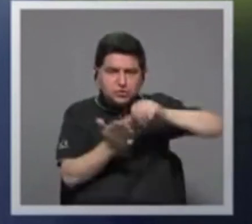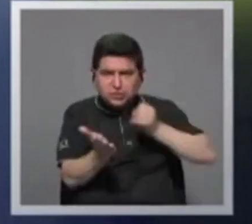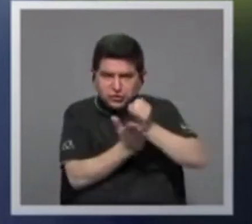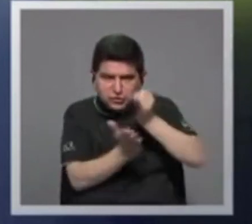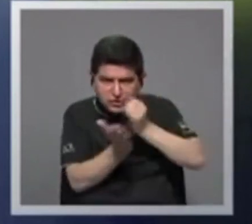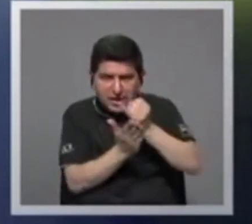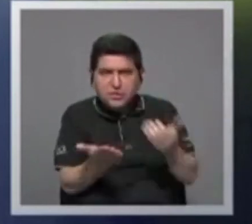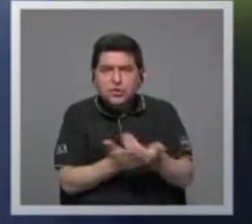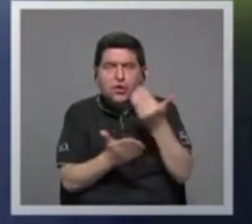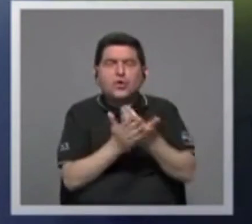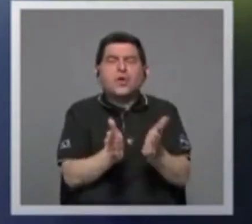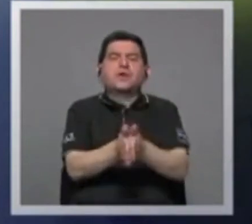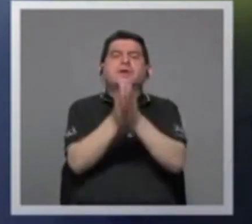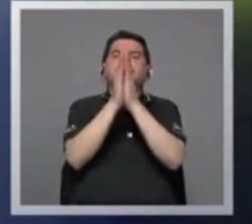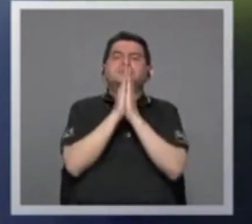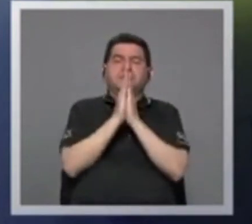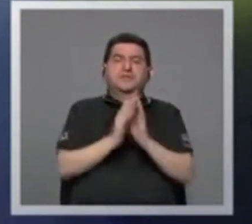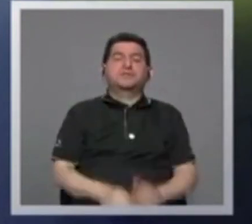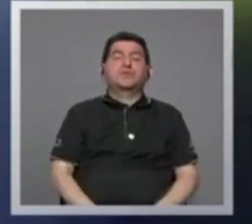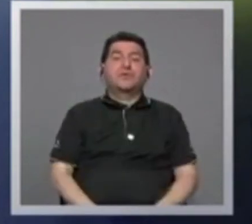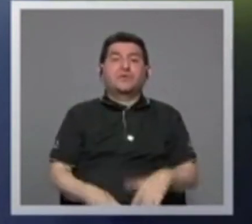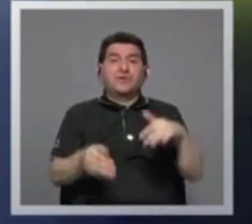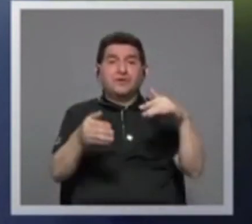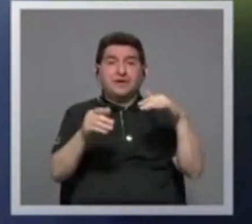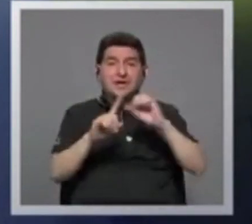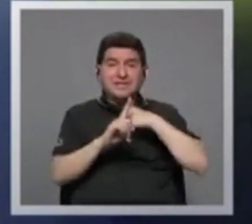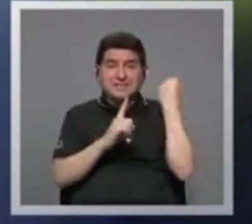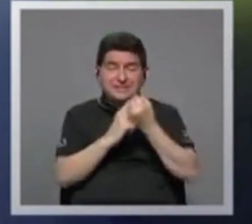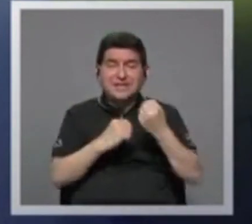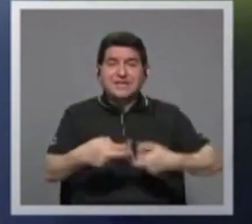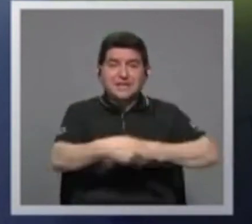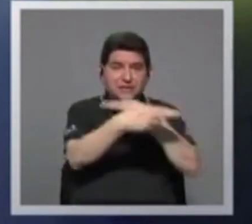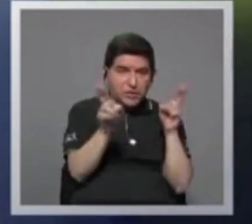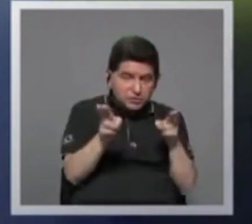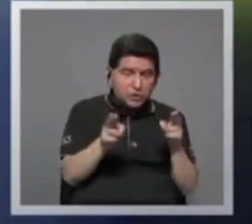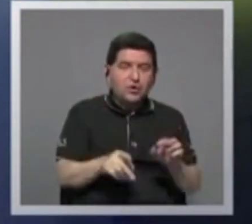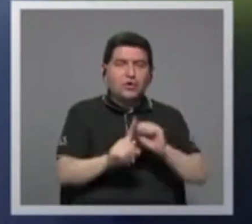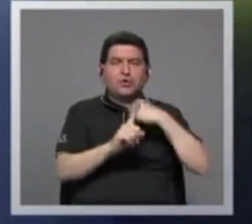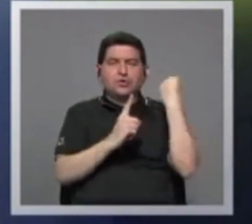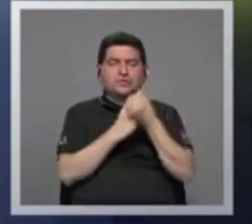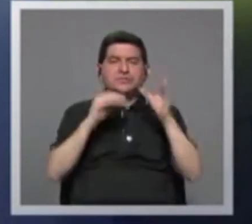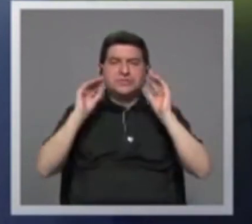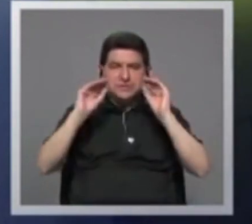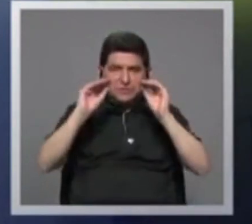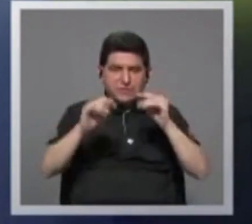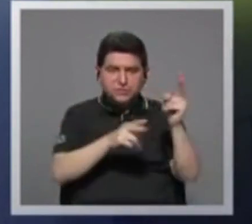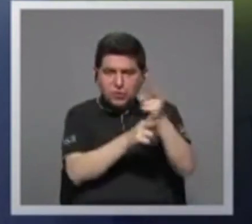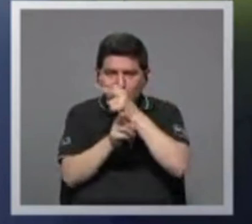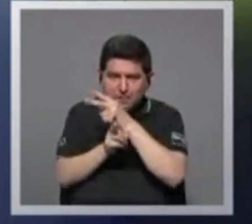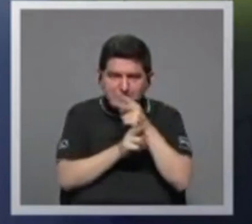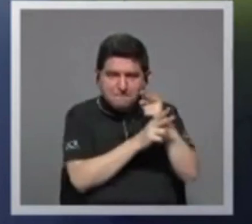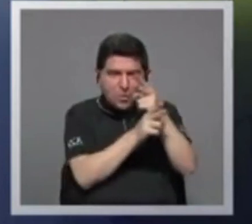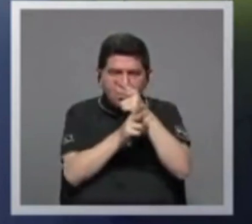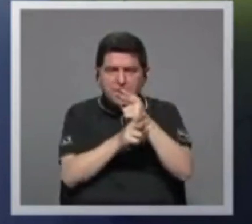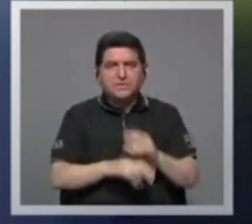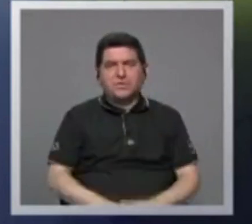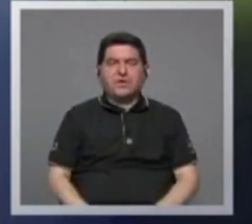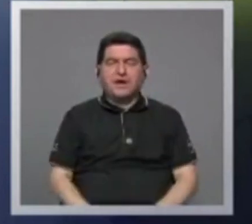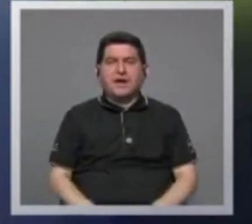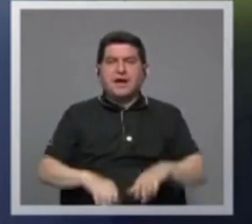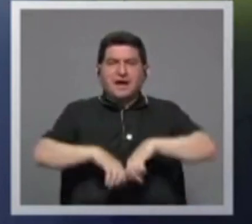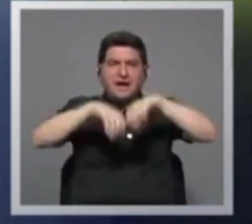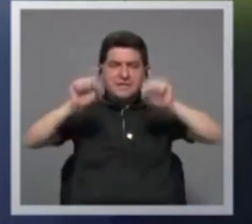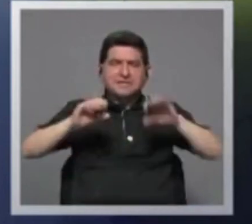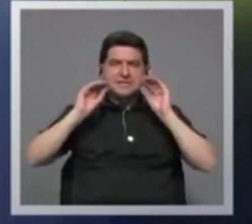investigación nuevas encomiendas, un Estado de la región de Centroamérica, el Estado de la Educación para crear un sistema de monitoreo del sistema